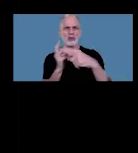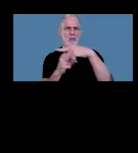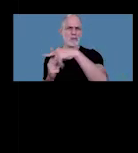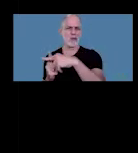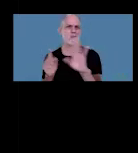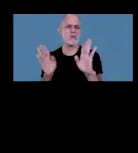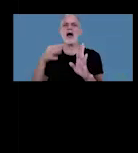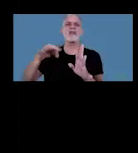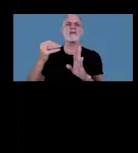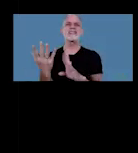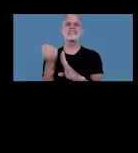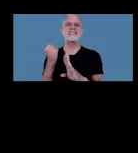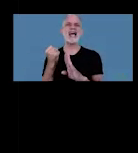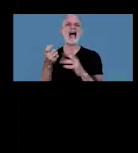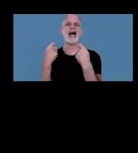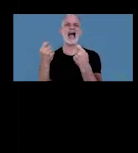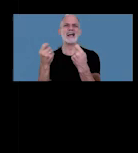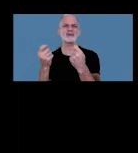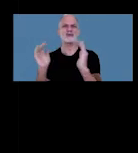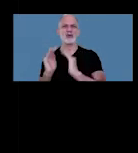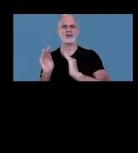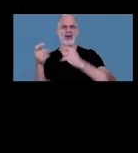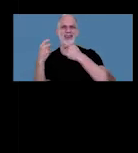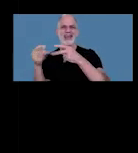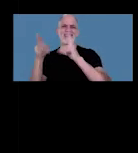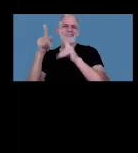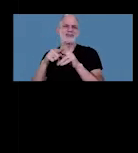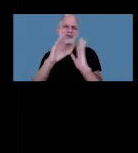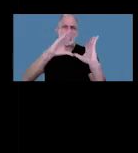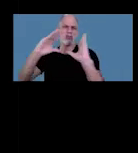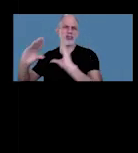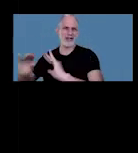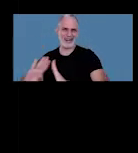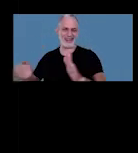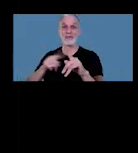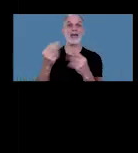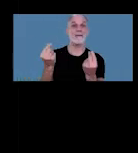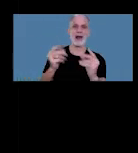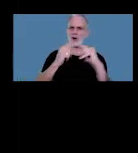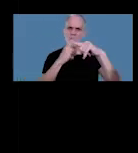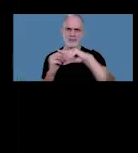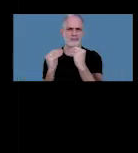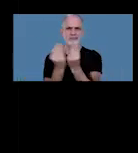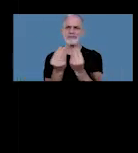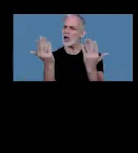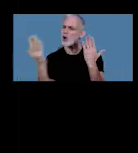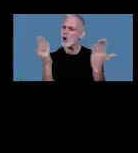tener que detraer la amortización del edificio a valores históricos. Y ese valor lo voy a comparar